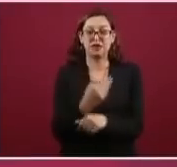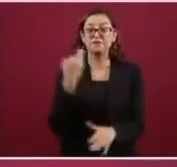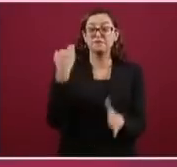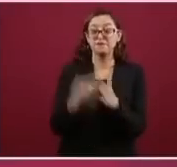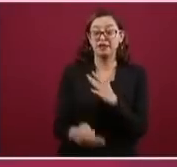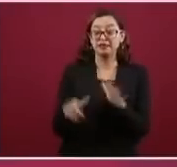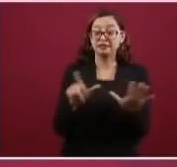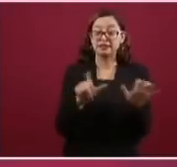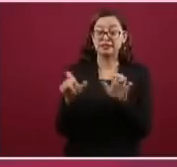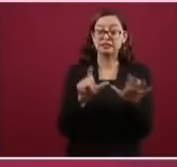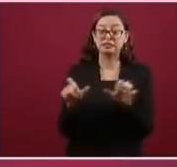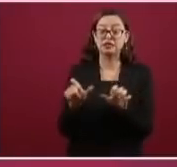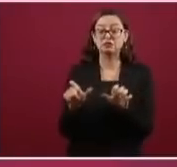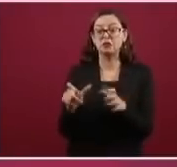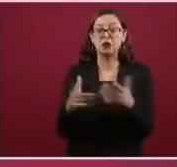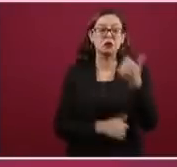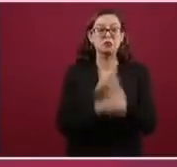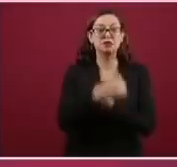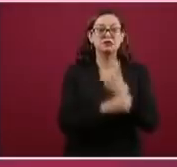sin licitación